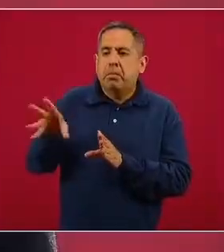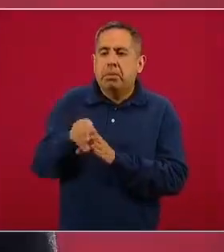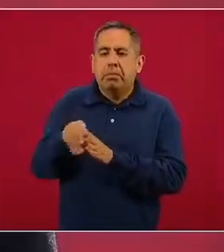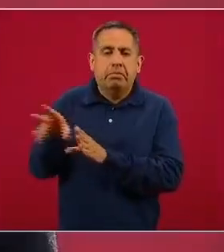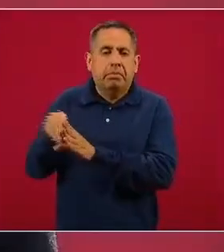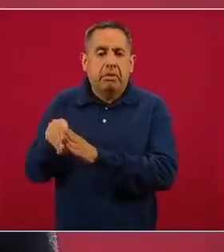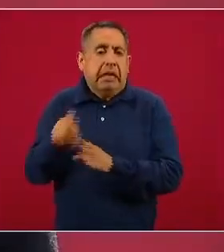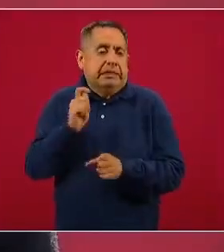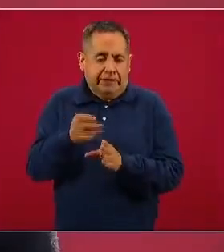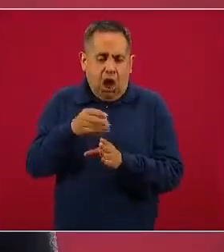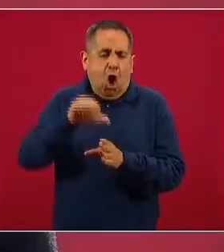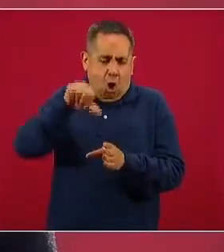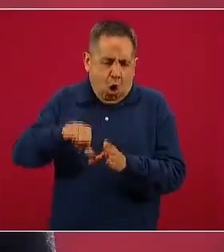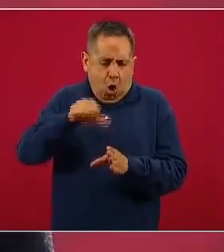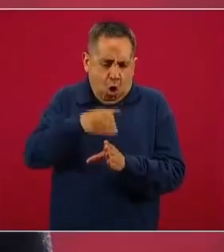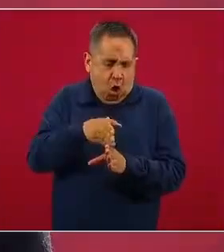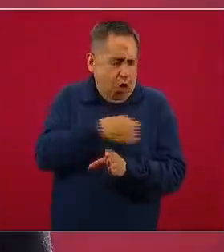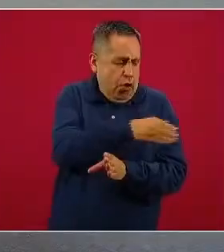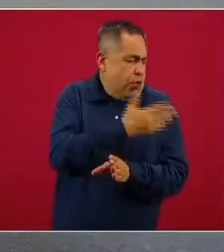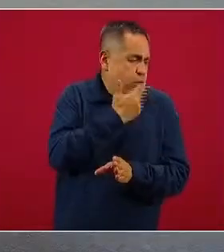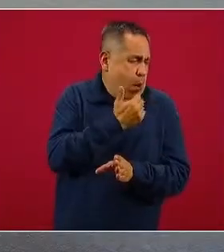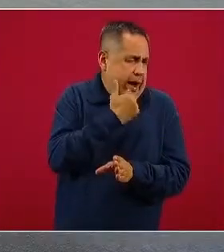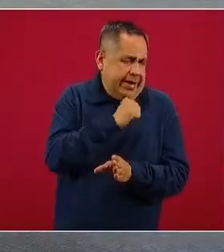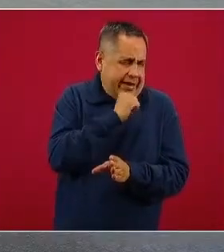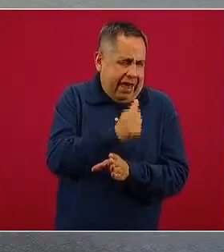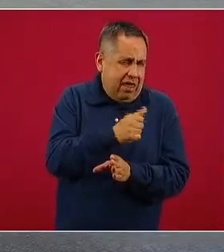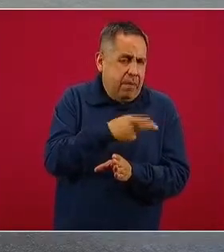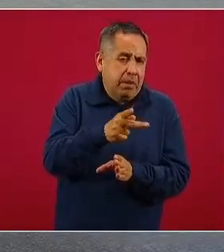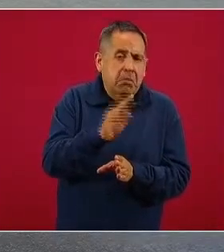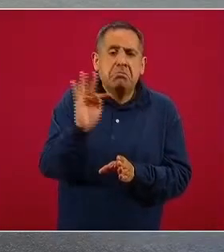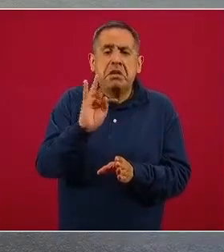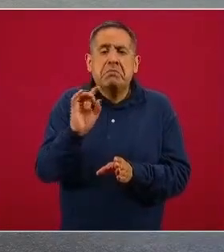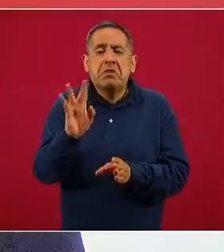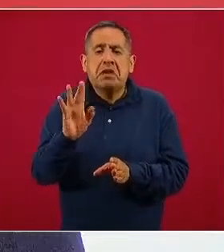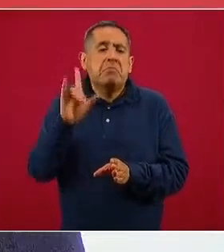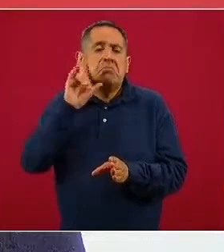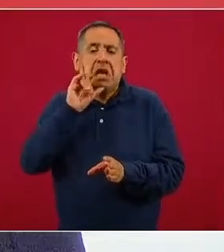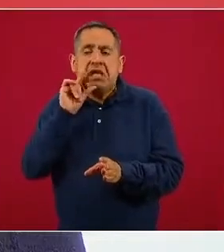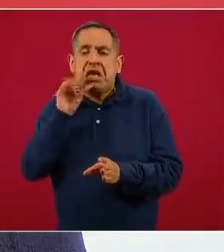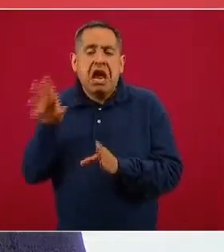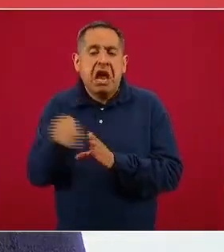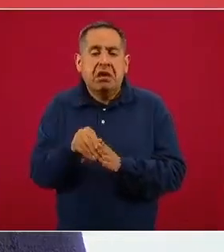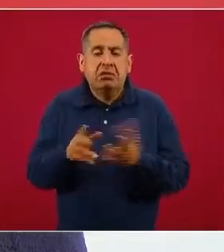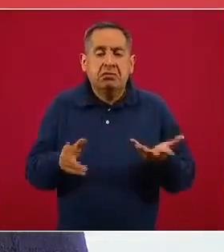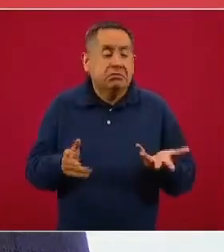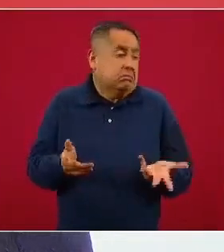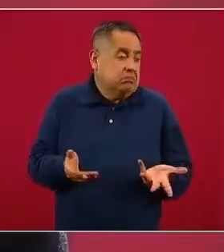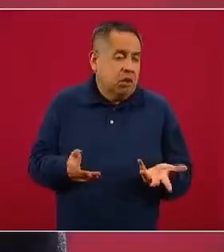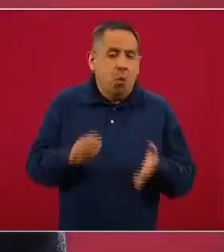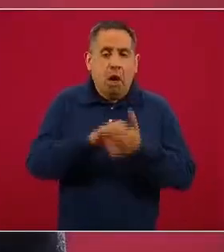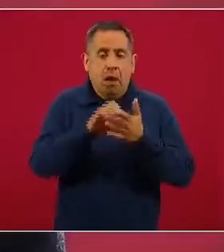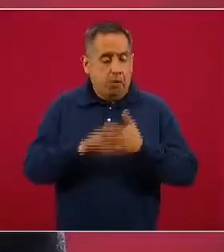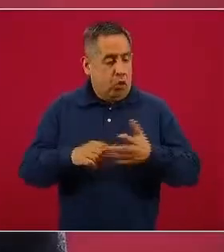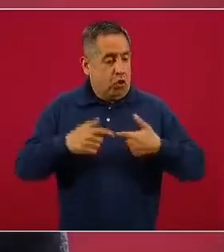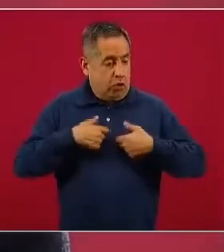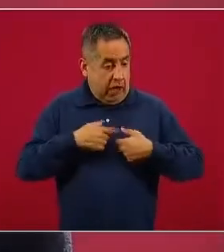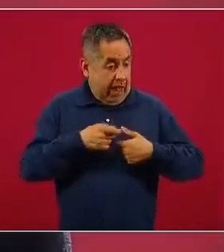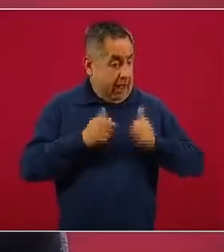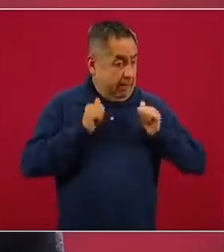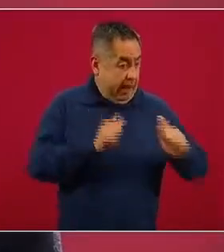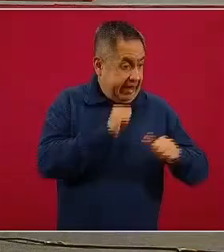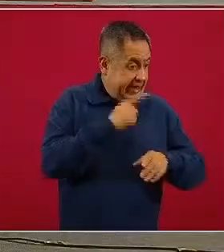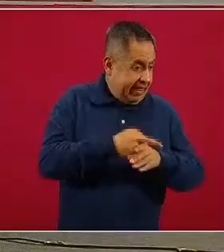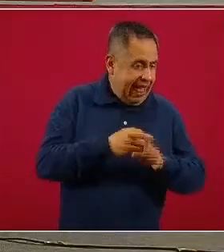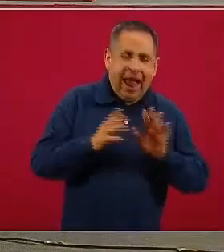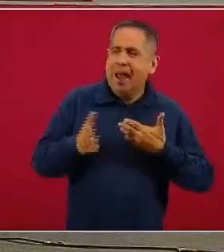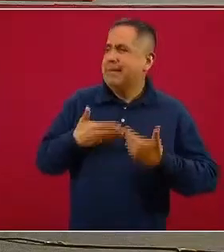momento determinado si hay o no presencia del virus. Por eso, el hecho de que yo me haya tomado la prueba y sea hoy negativo, no me protege ni